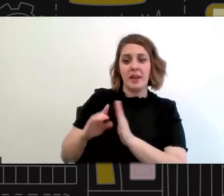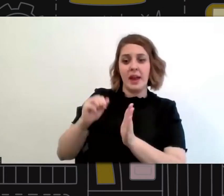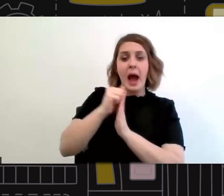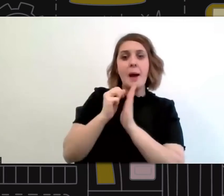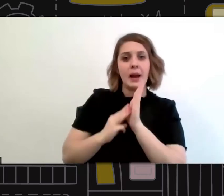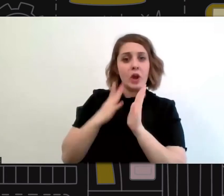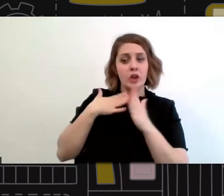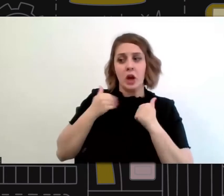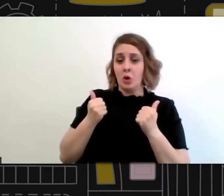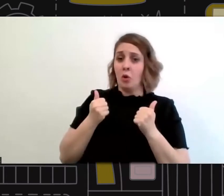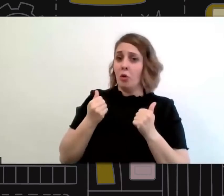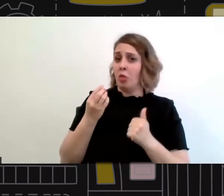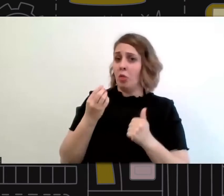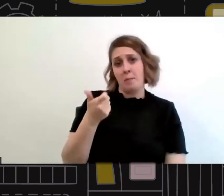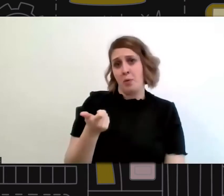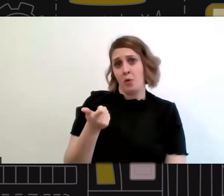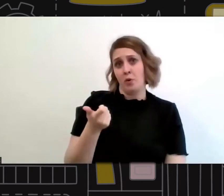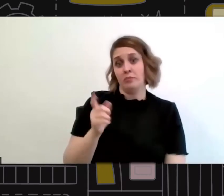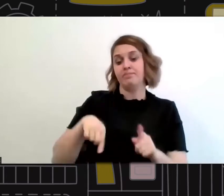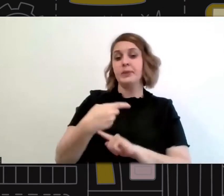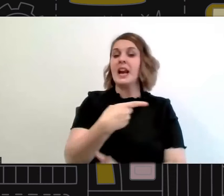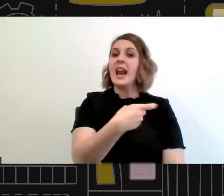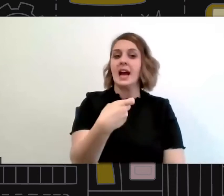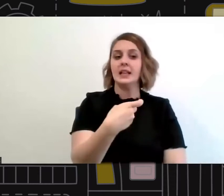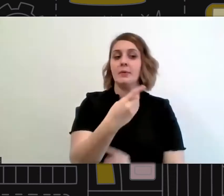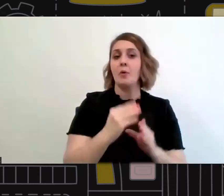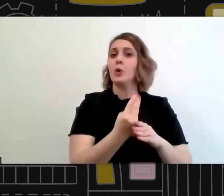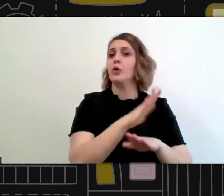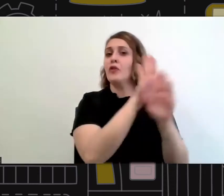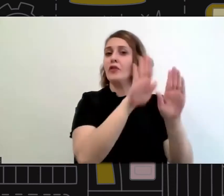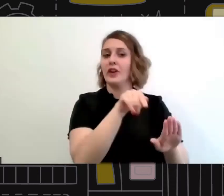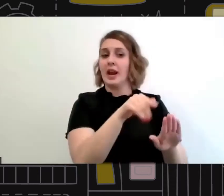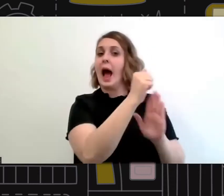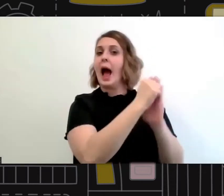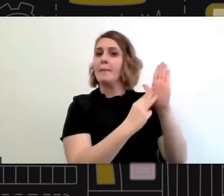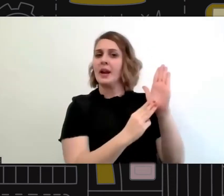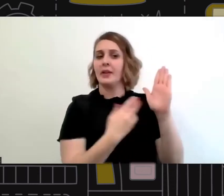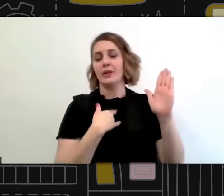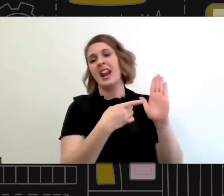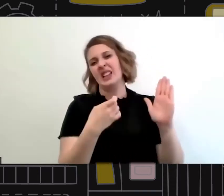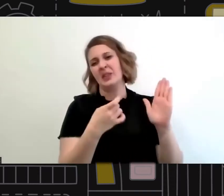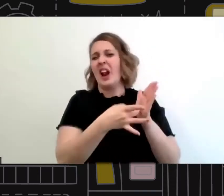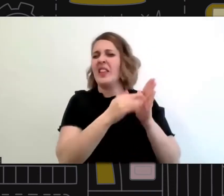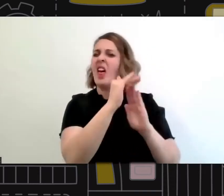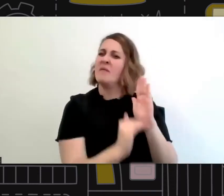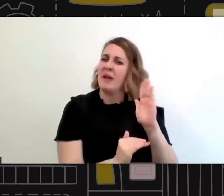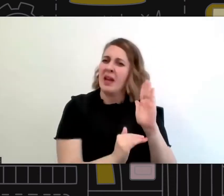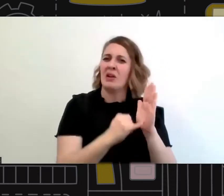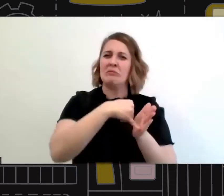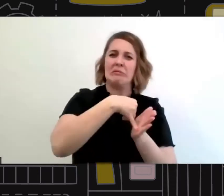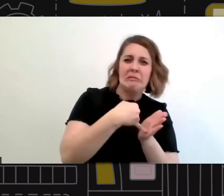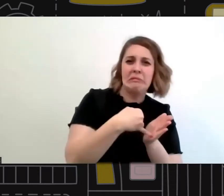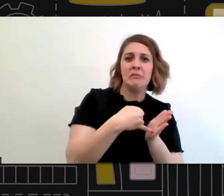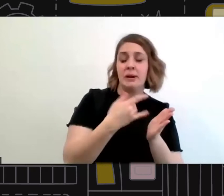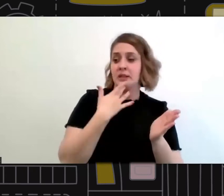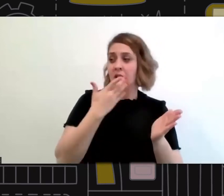salud. Esto influye negativamente en el producto final, en esa aplicación, falto de calidad, falto de que no puede ser